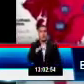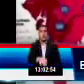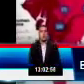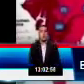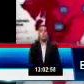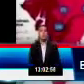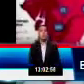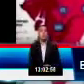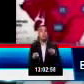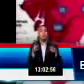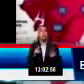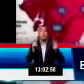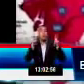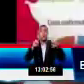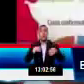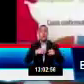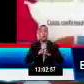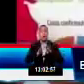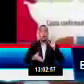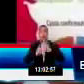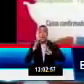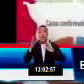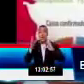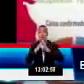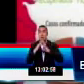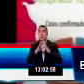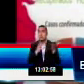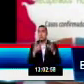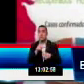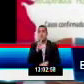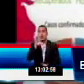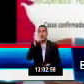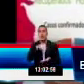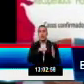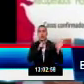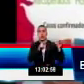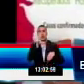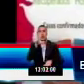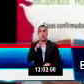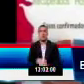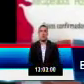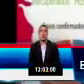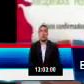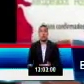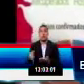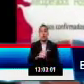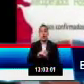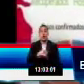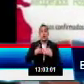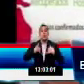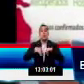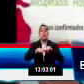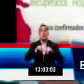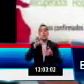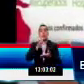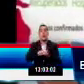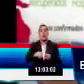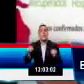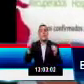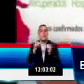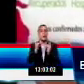4.375, mientras que los casos con alta hospitalaria alcanzan los 5.073. Guayas se mantiene como la